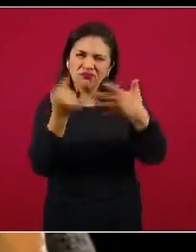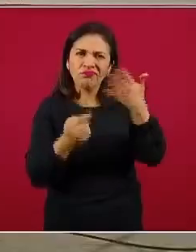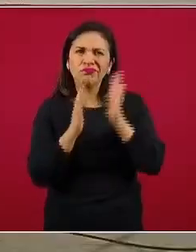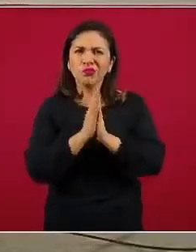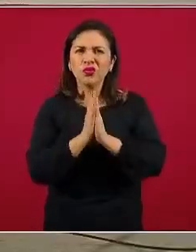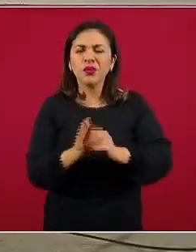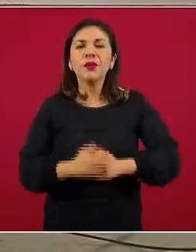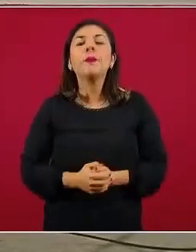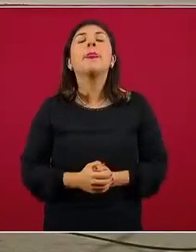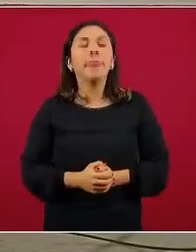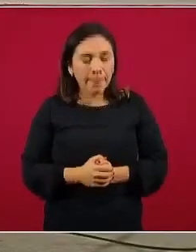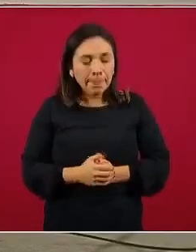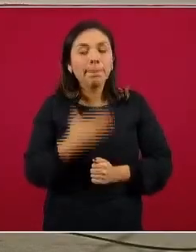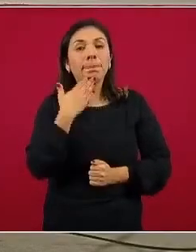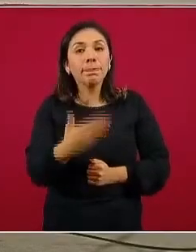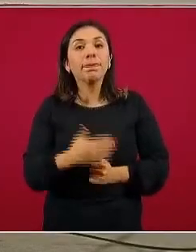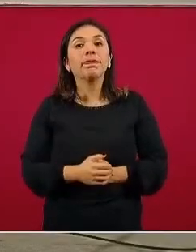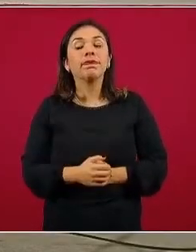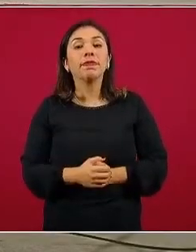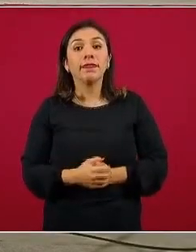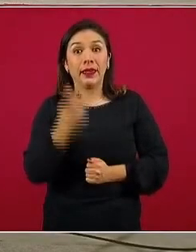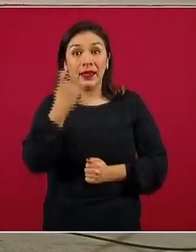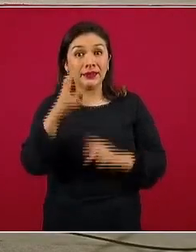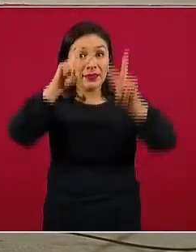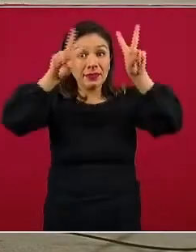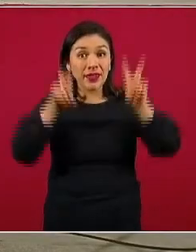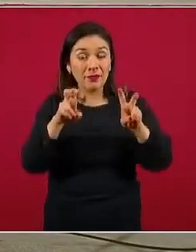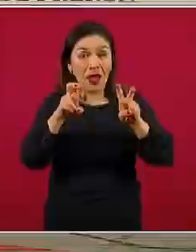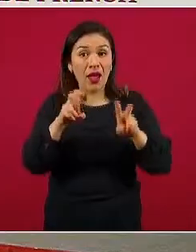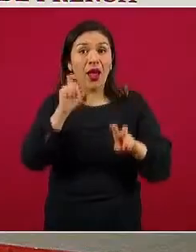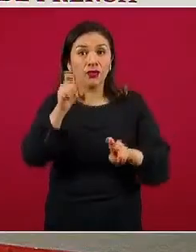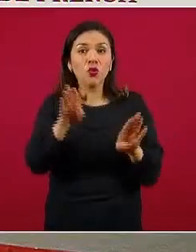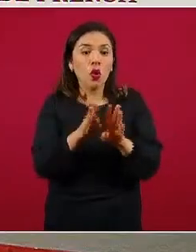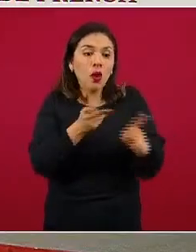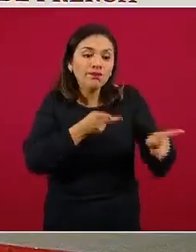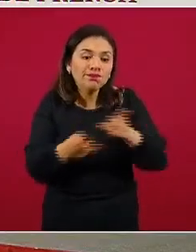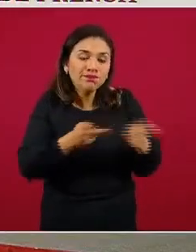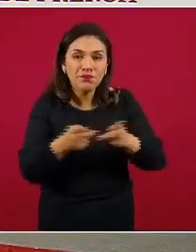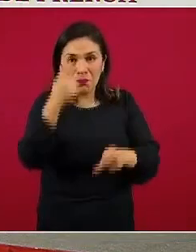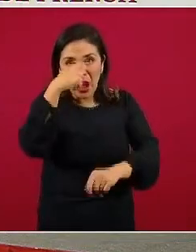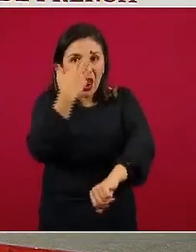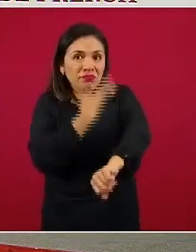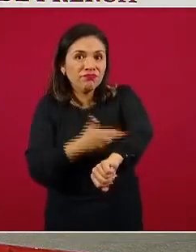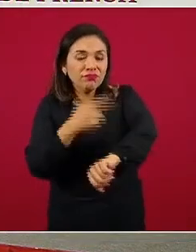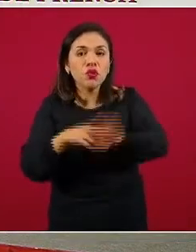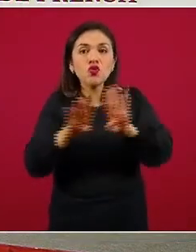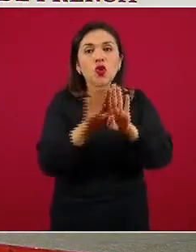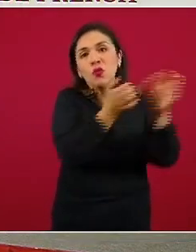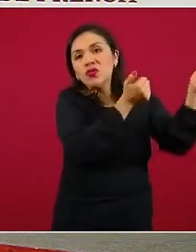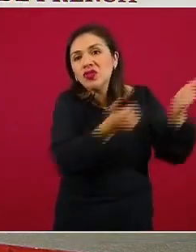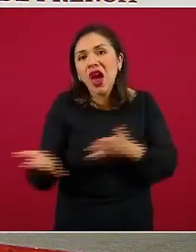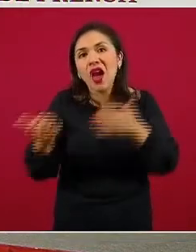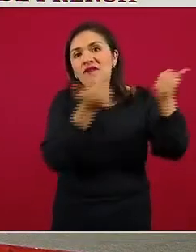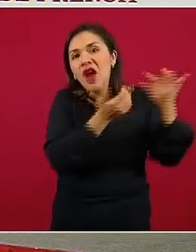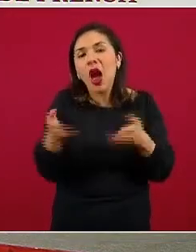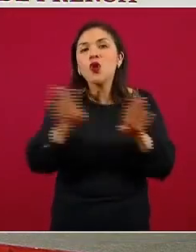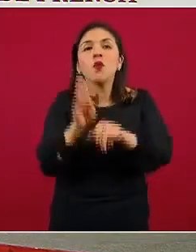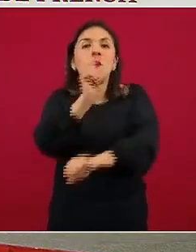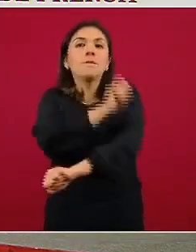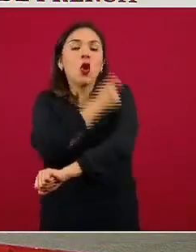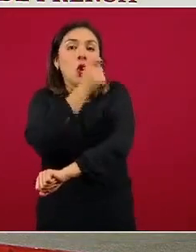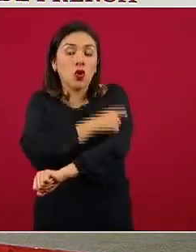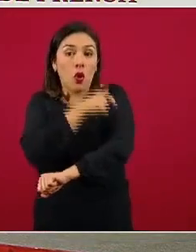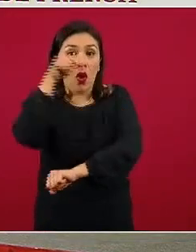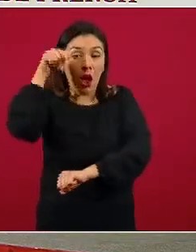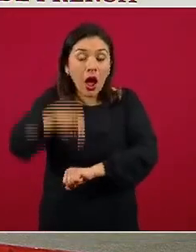favor. Correcto. Sí, el tema precisamente de la logística para tanto la distribución como la aplicación final de la vacuna